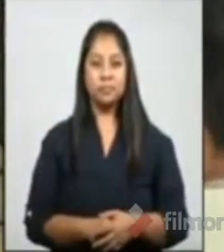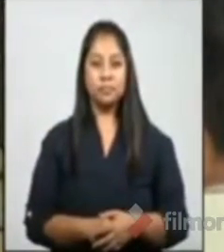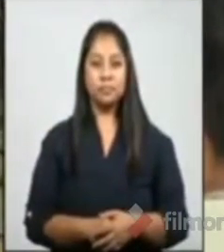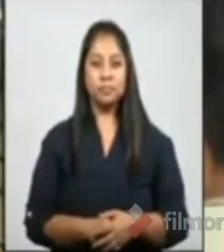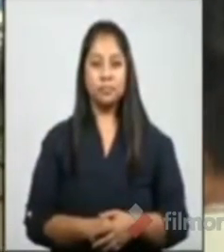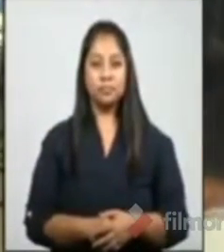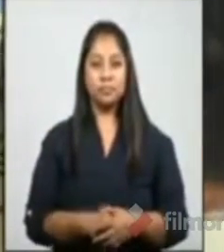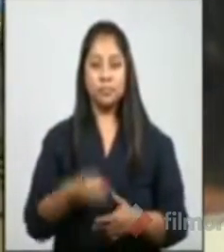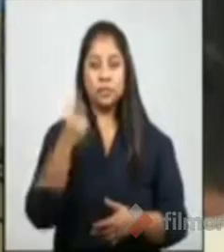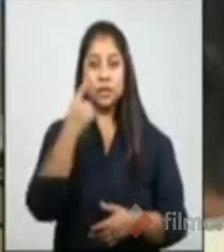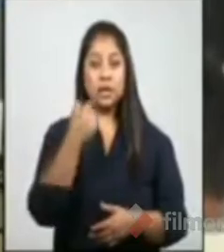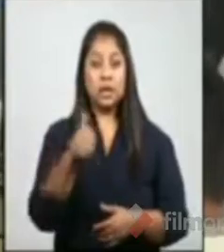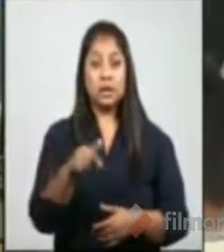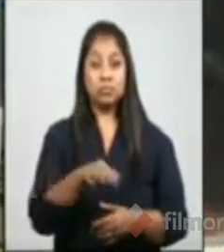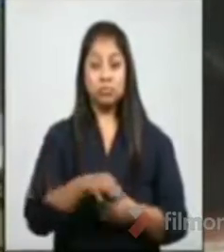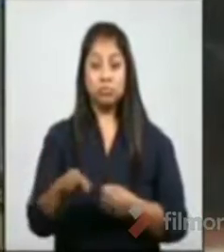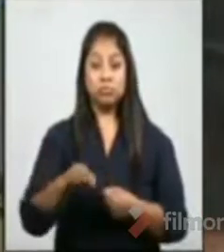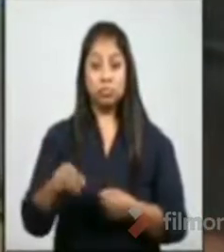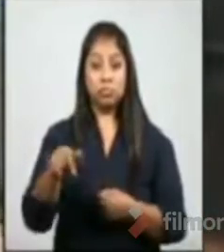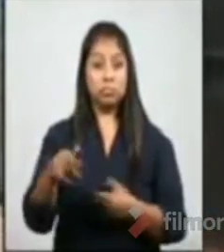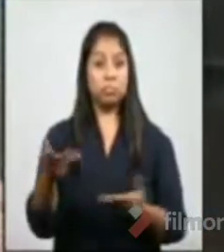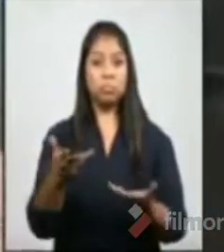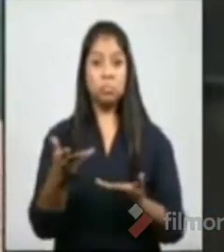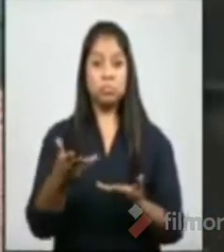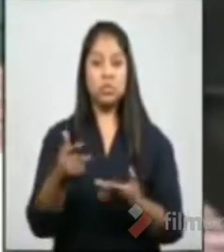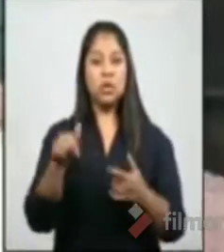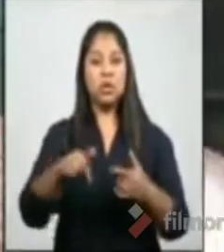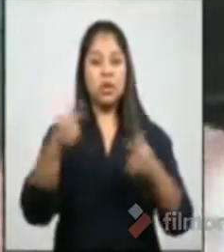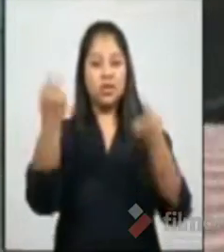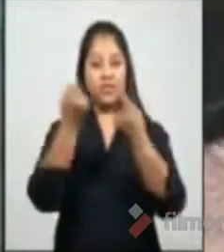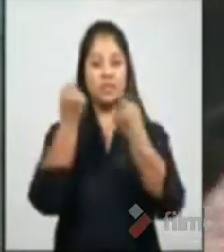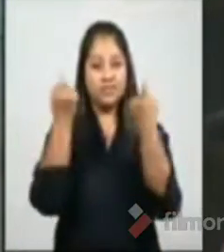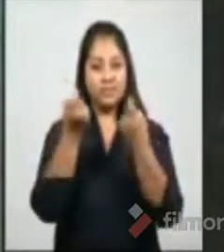San Miguelito se encuentra de fiesta,